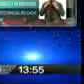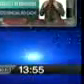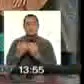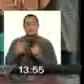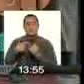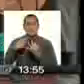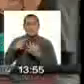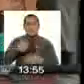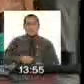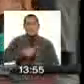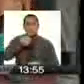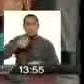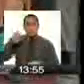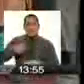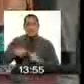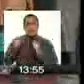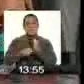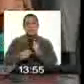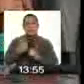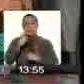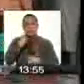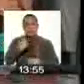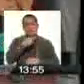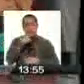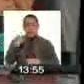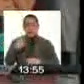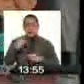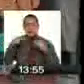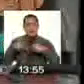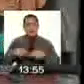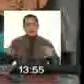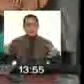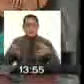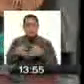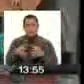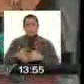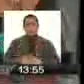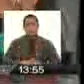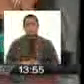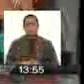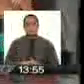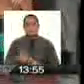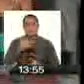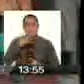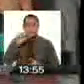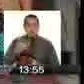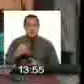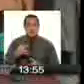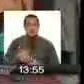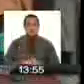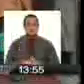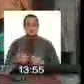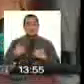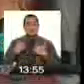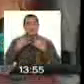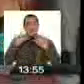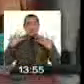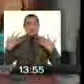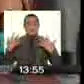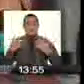Cachi. Hermanas y hermanos de esta cuenca, la verdad, qué